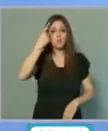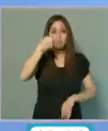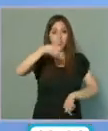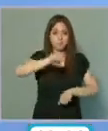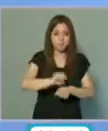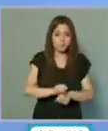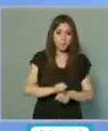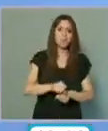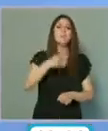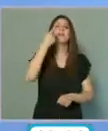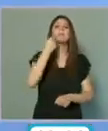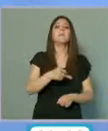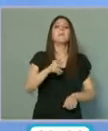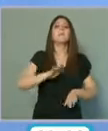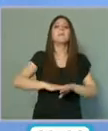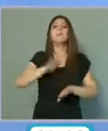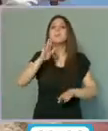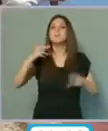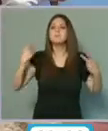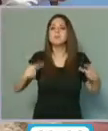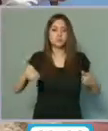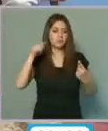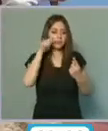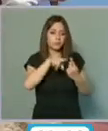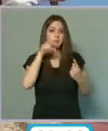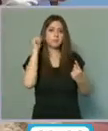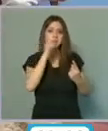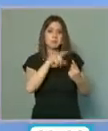los rubros que la gente ve más? Porque no solamente tiene que ver